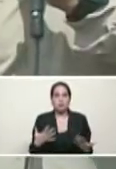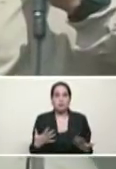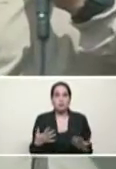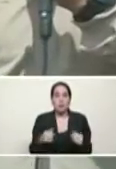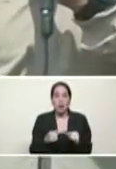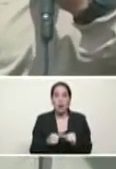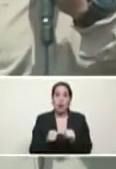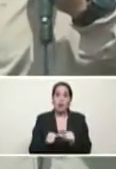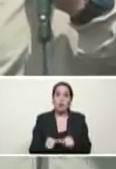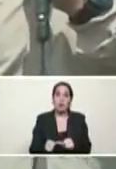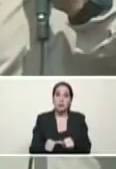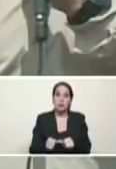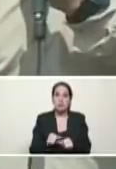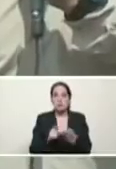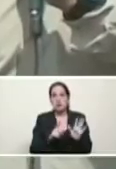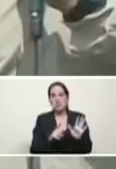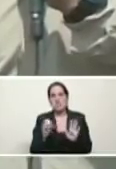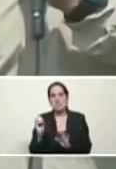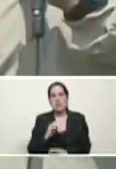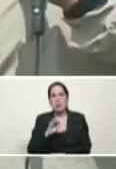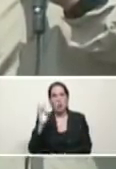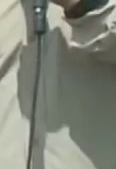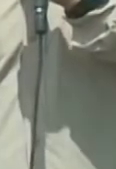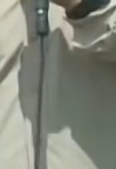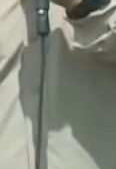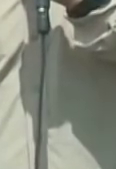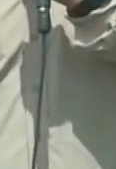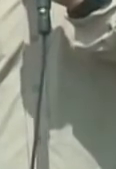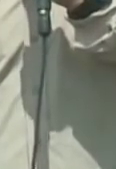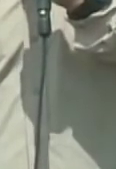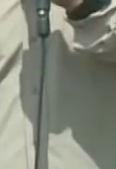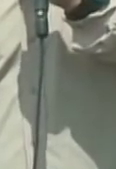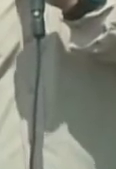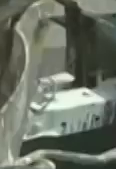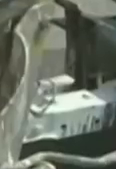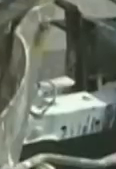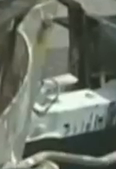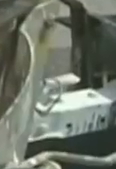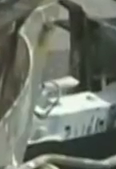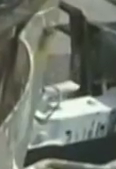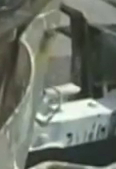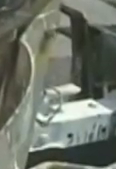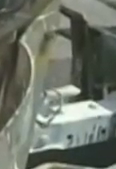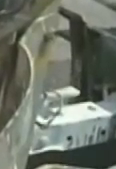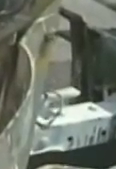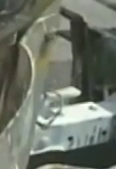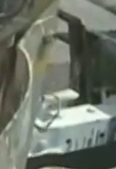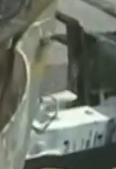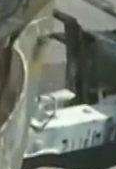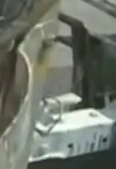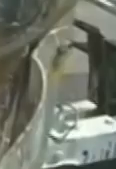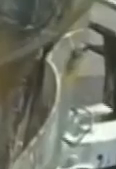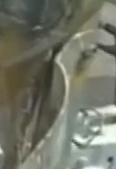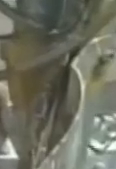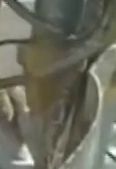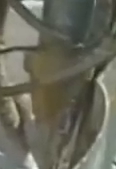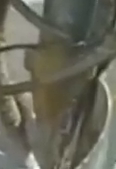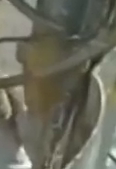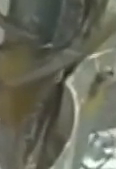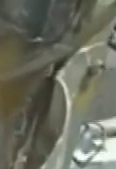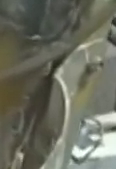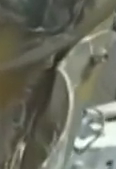avance de un 60% de un proyecto de 525 millones de bolívares y bueno, desde acá llevamos a la